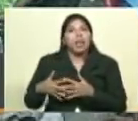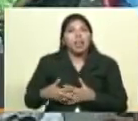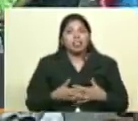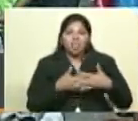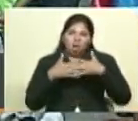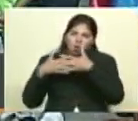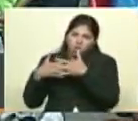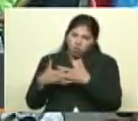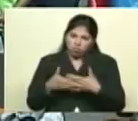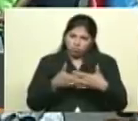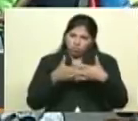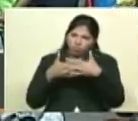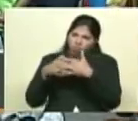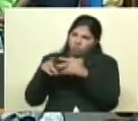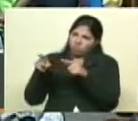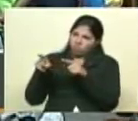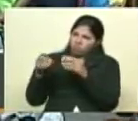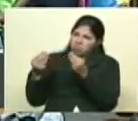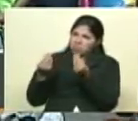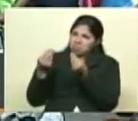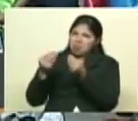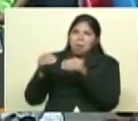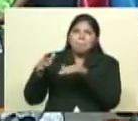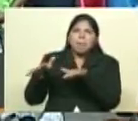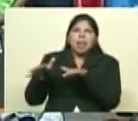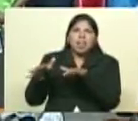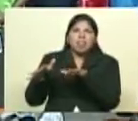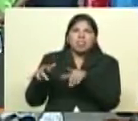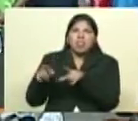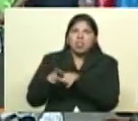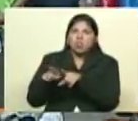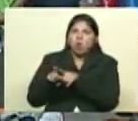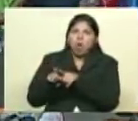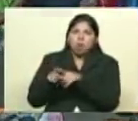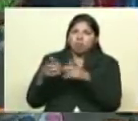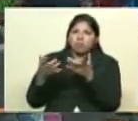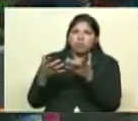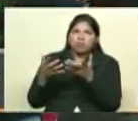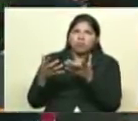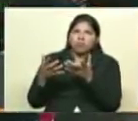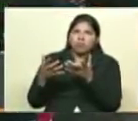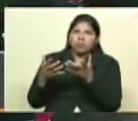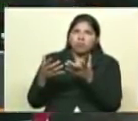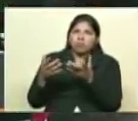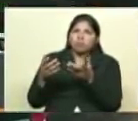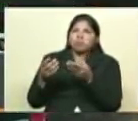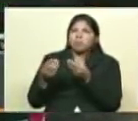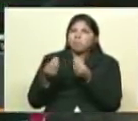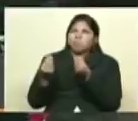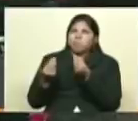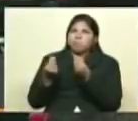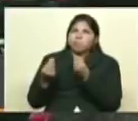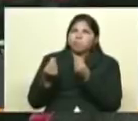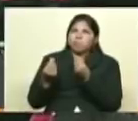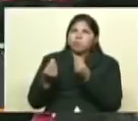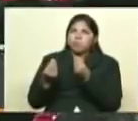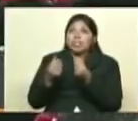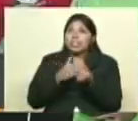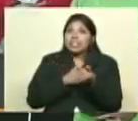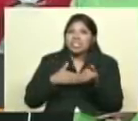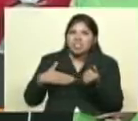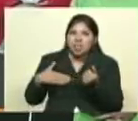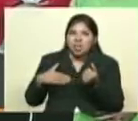parecen destinados por la providencia a plagar la América de